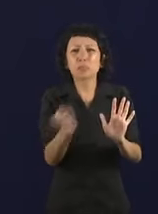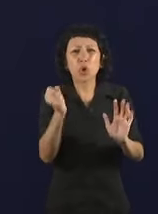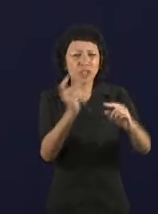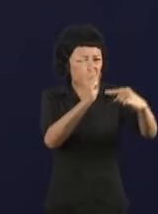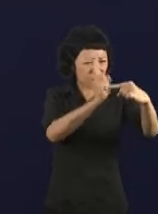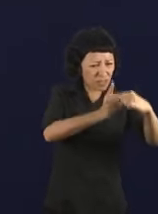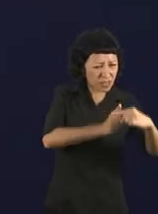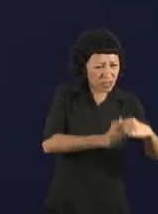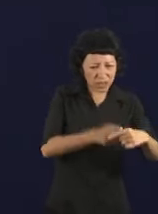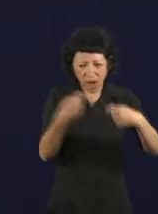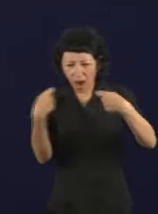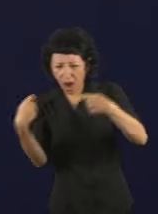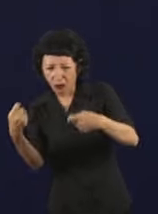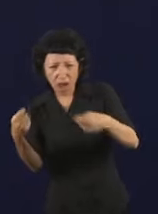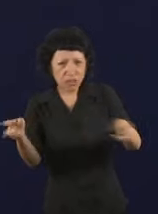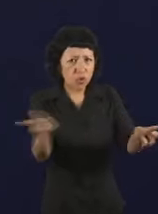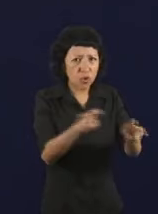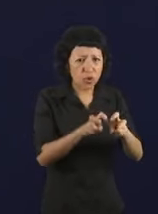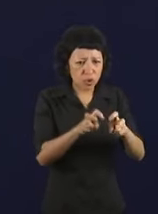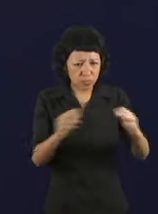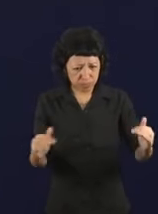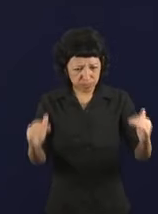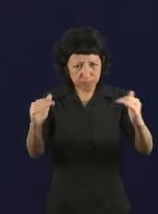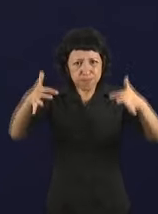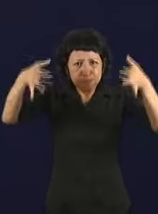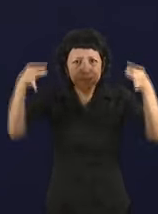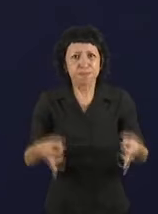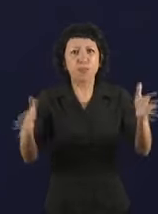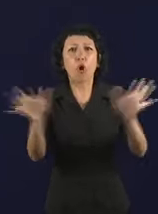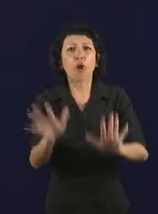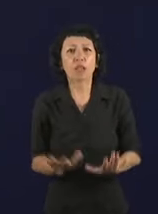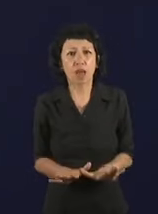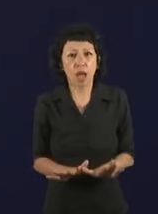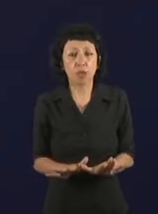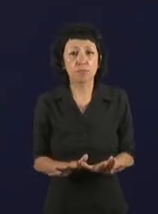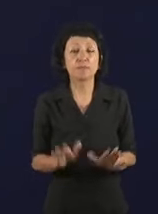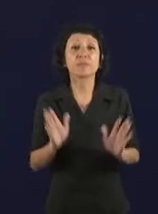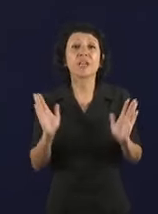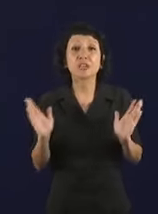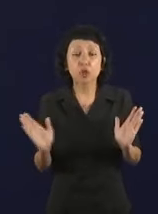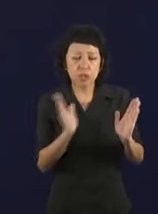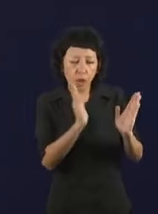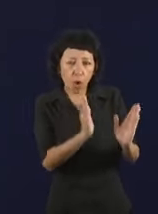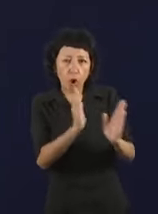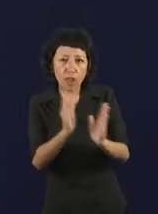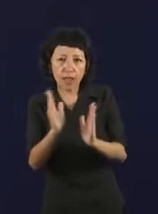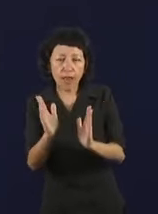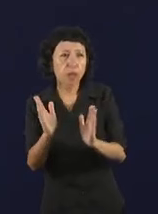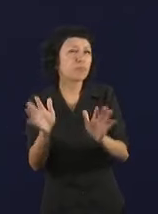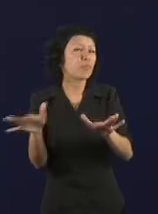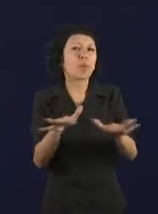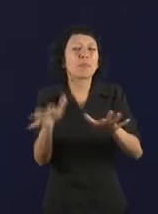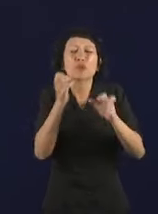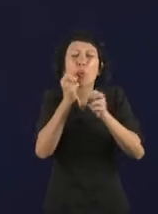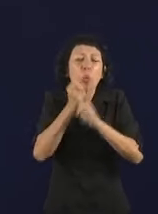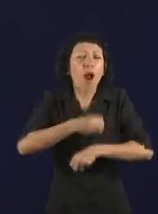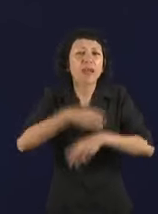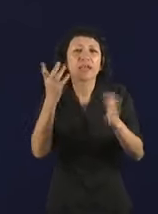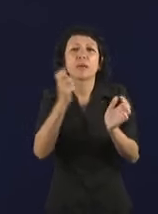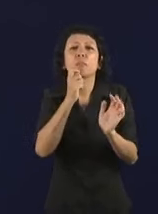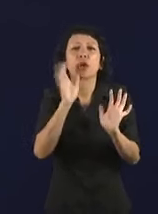orden Dentro de este orden todo movimiento que se haga por ejemplo en virtud de que